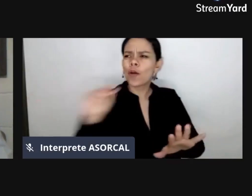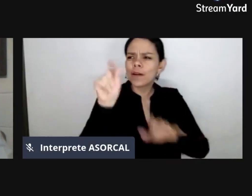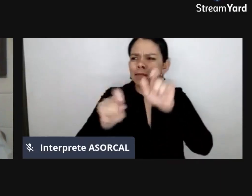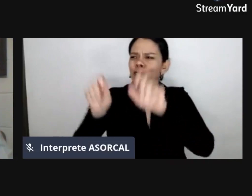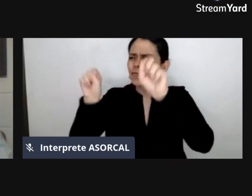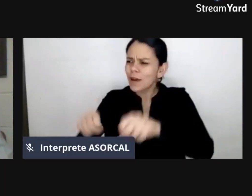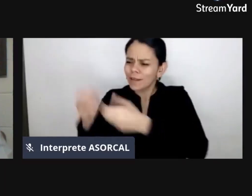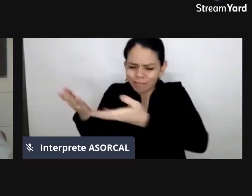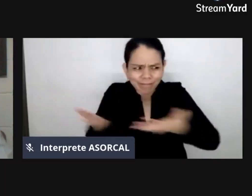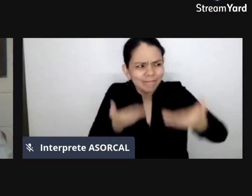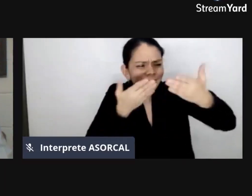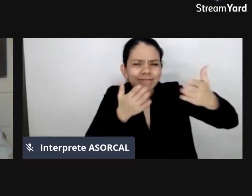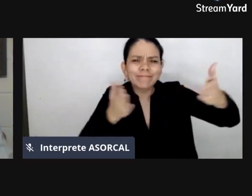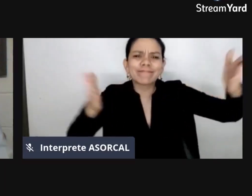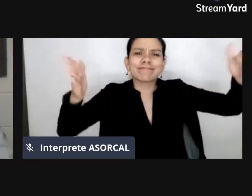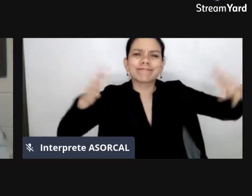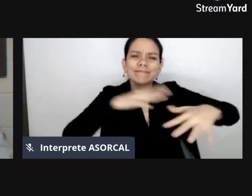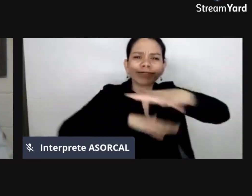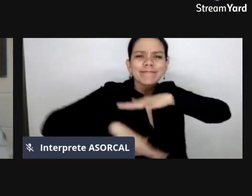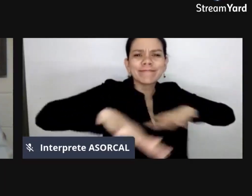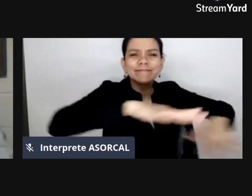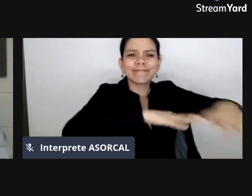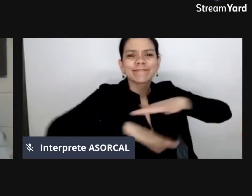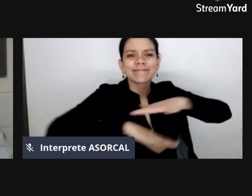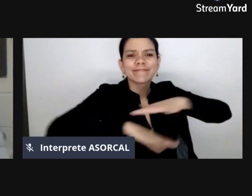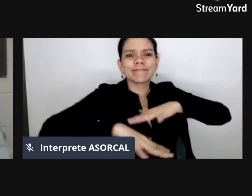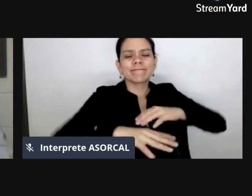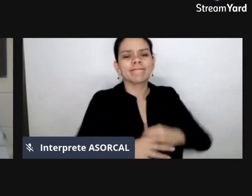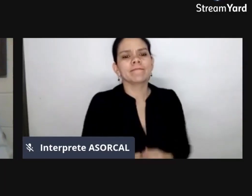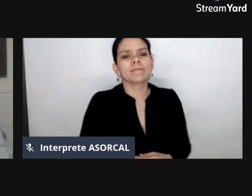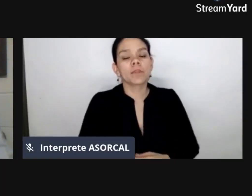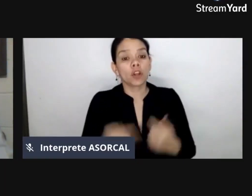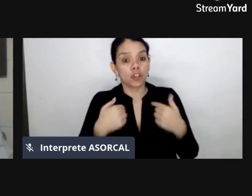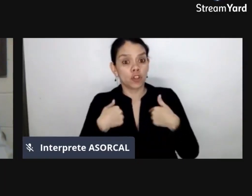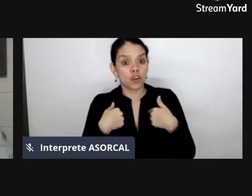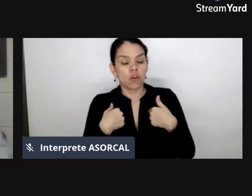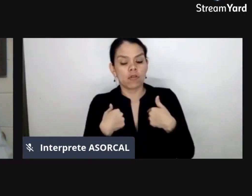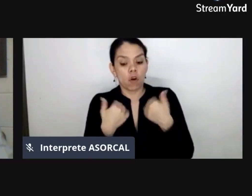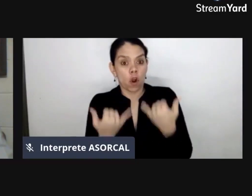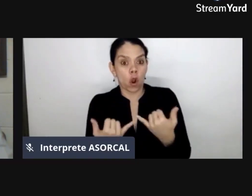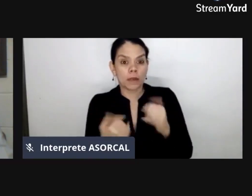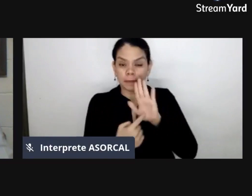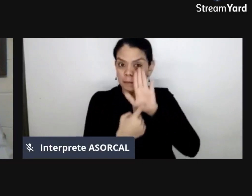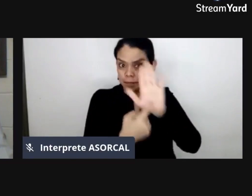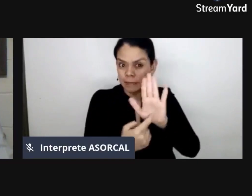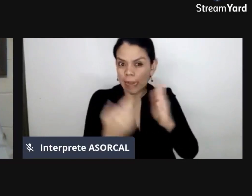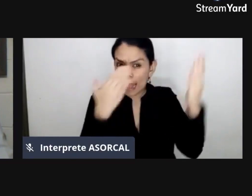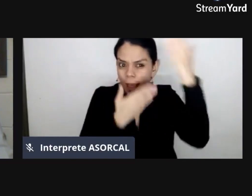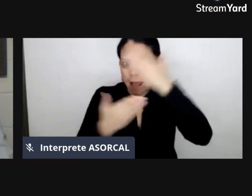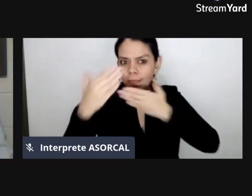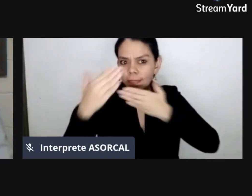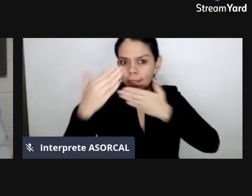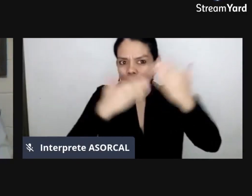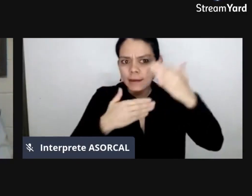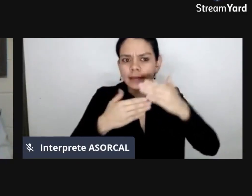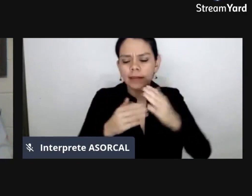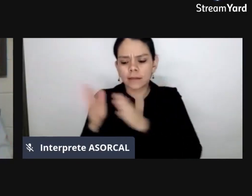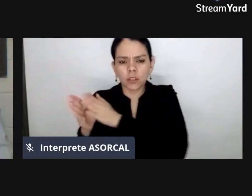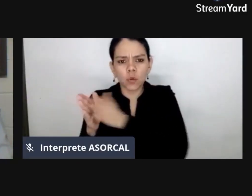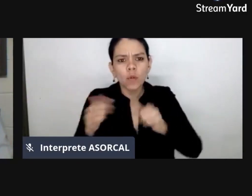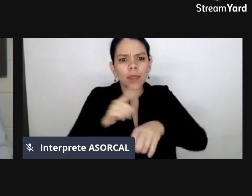Centraré el análisis en el año 1979-80, porque me parece que allí culminaron